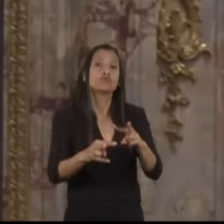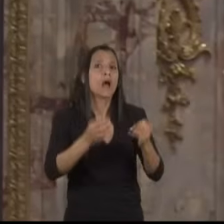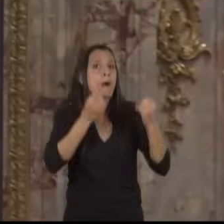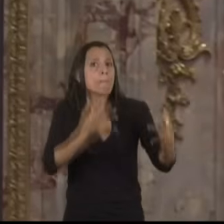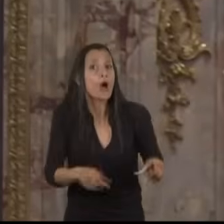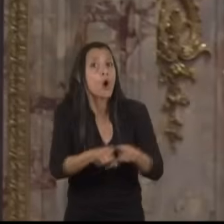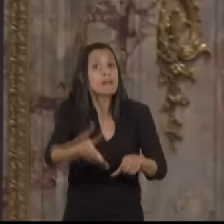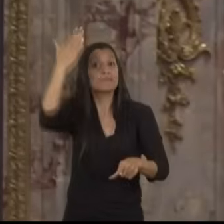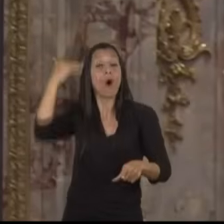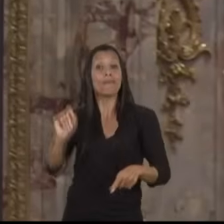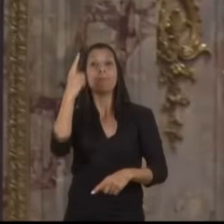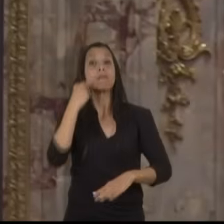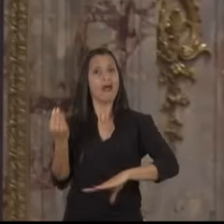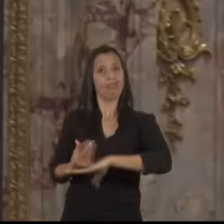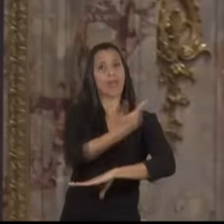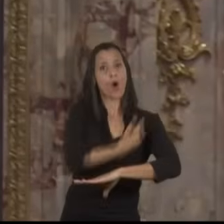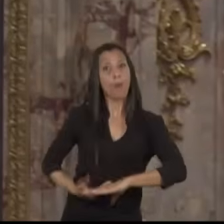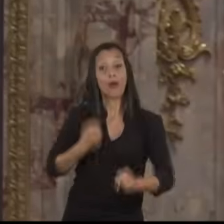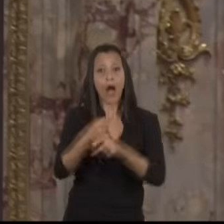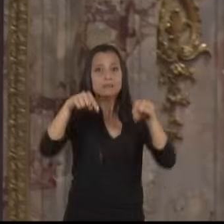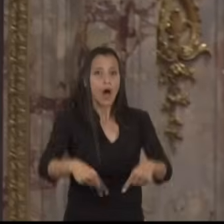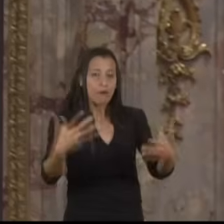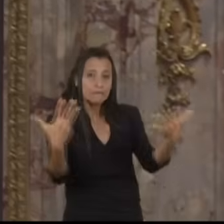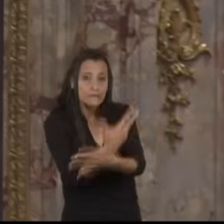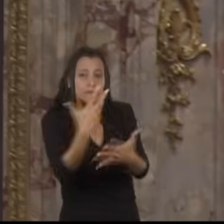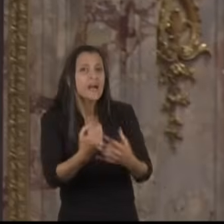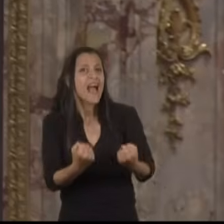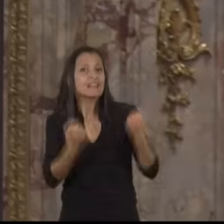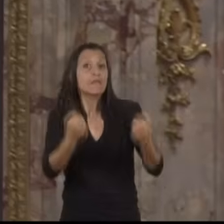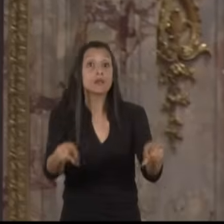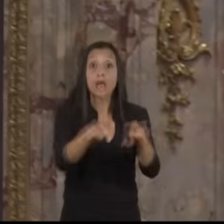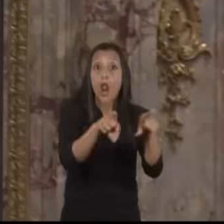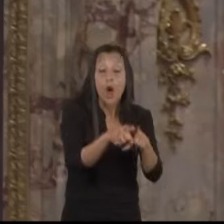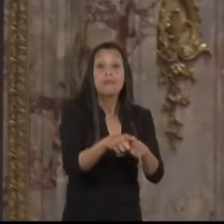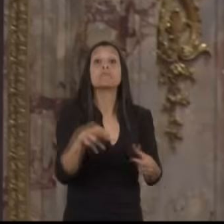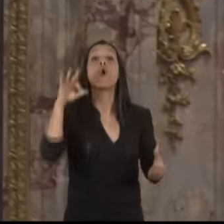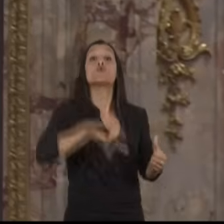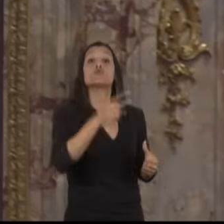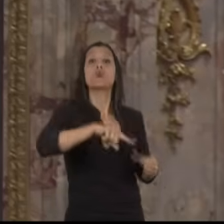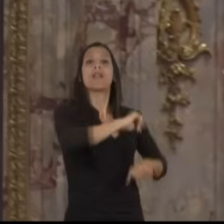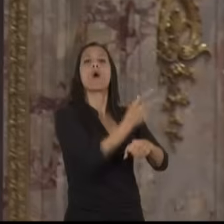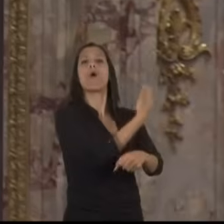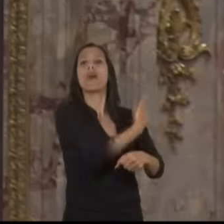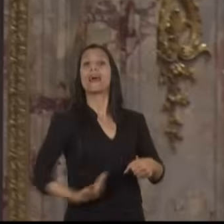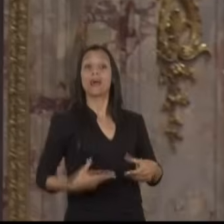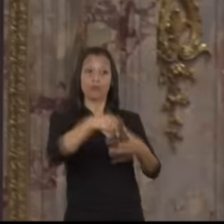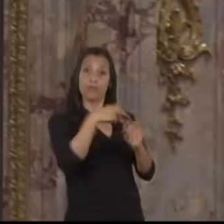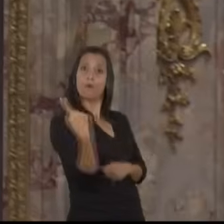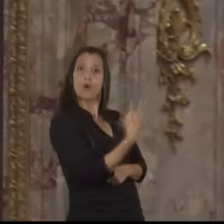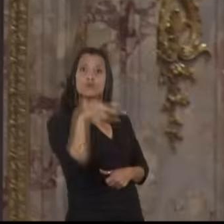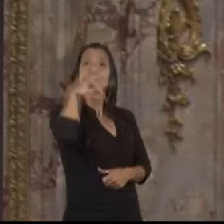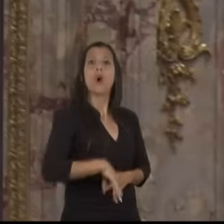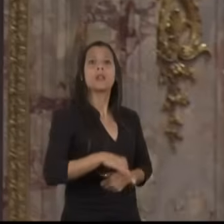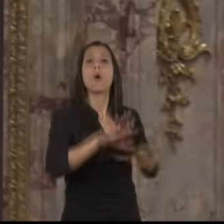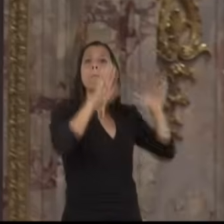el que estábamos cuando asumimos. De hecho, los sueldos del Poder Ejecutivo están congelados desde